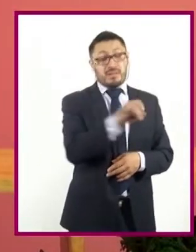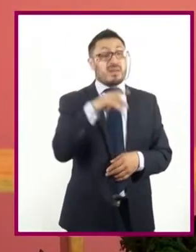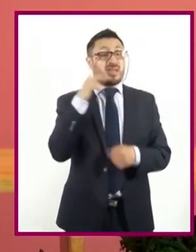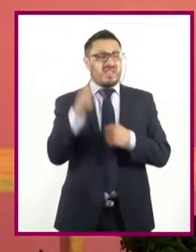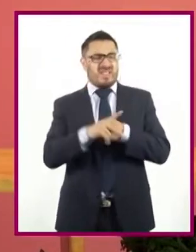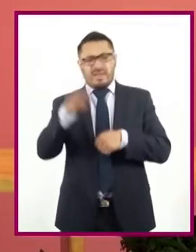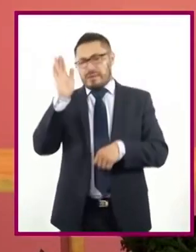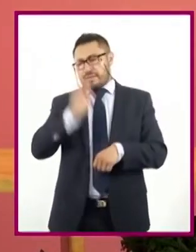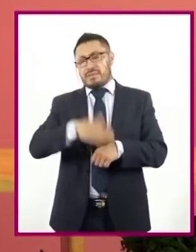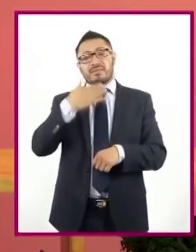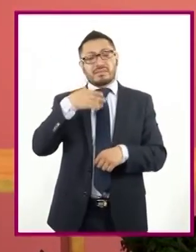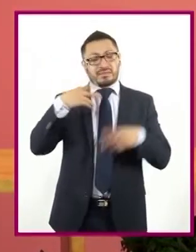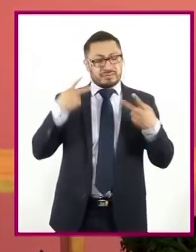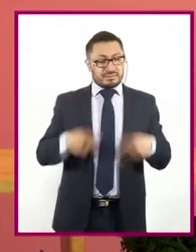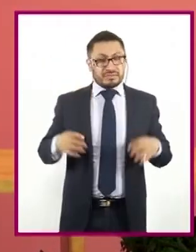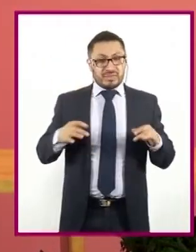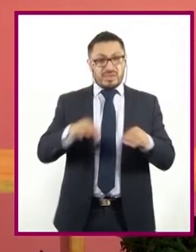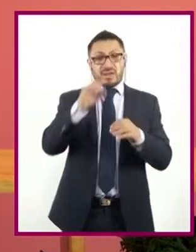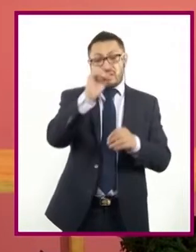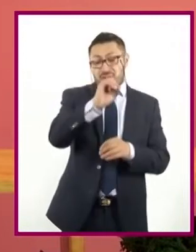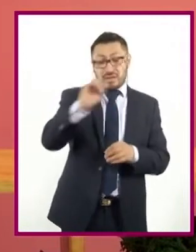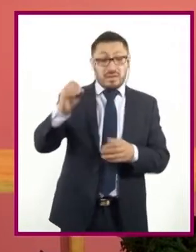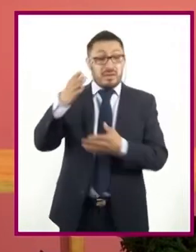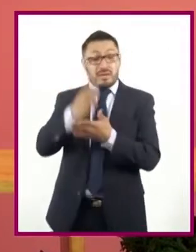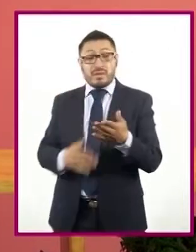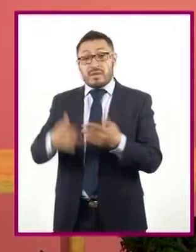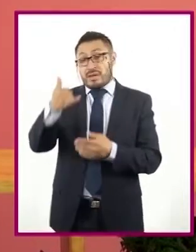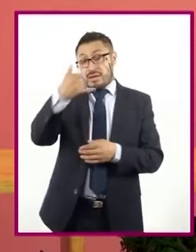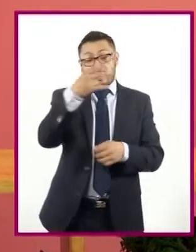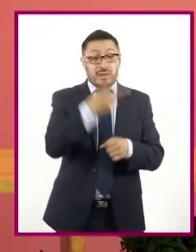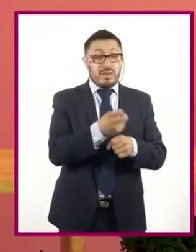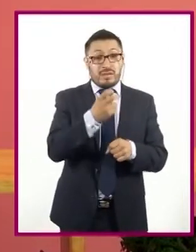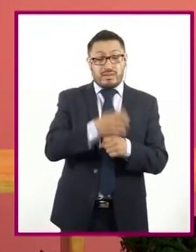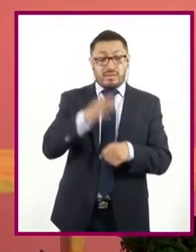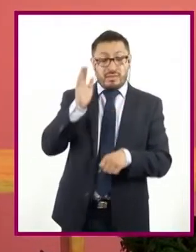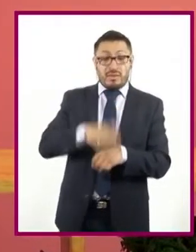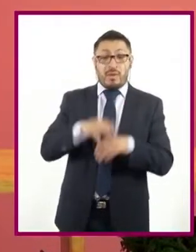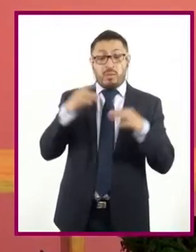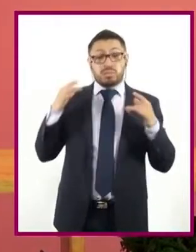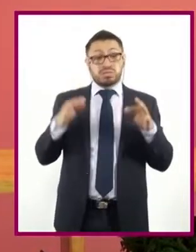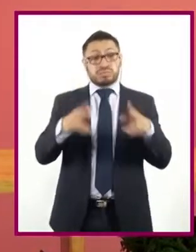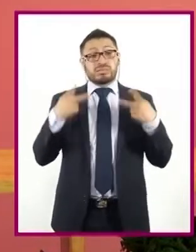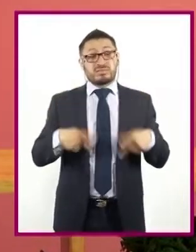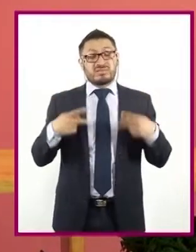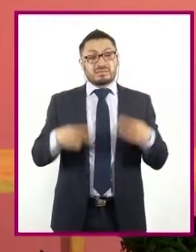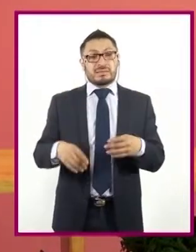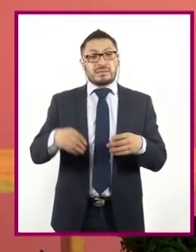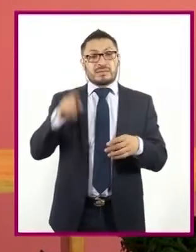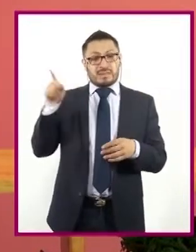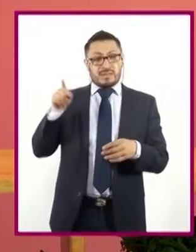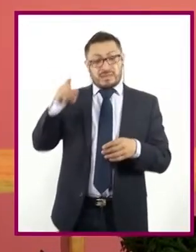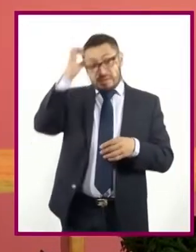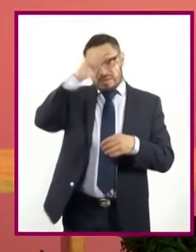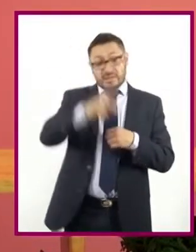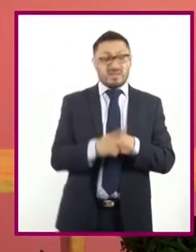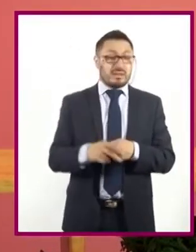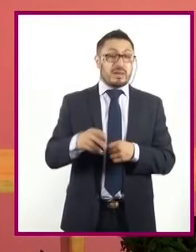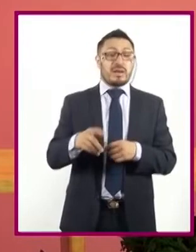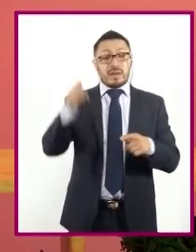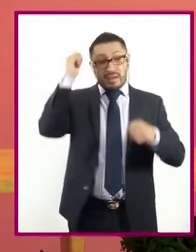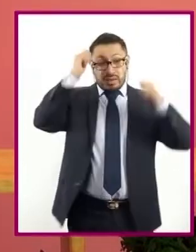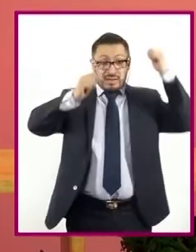más poblado en el Oriente Medio y el segundo más poblado del continente africano. El turismo es una actividad